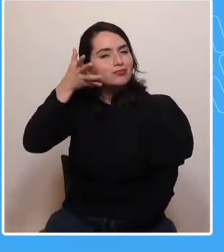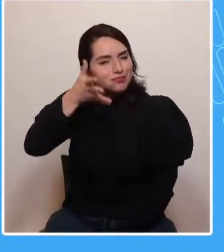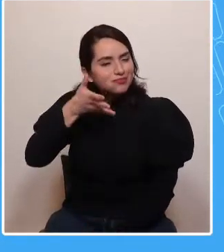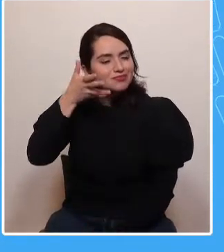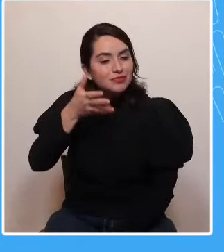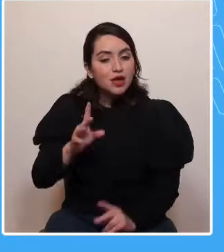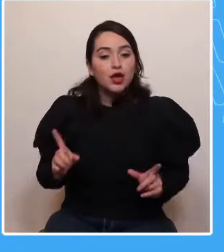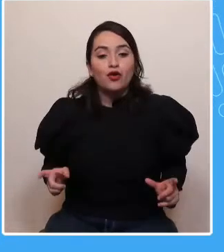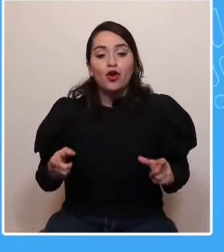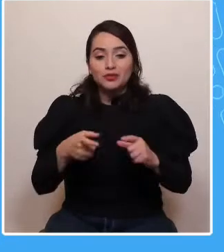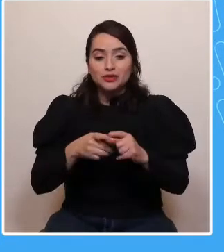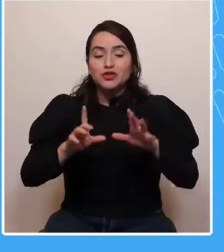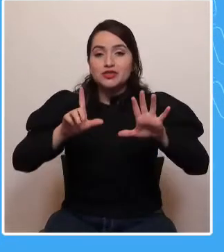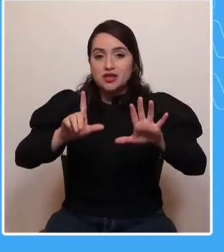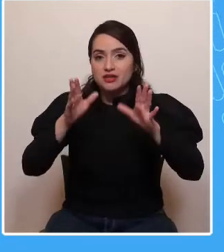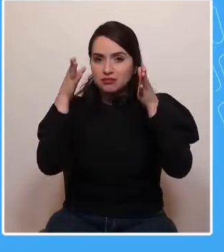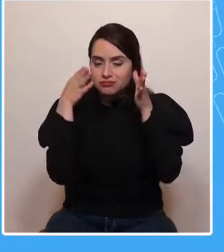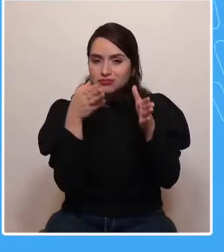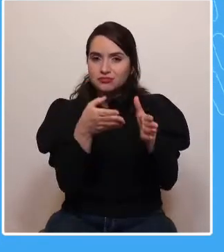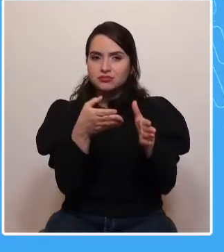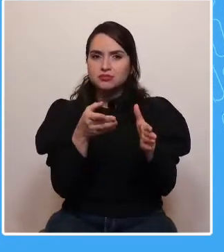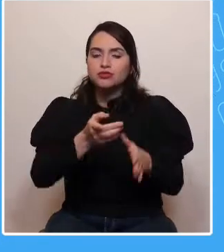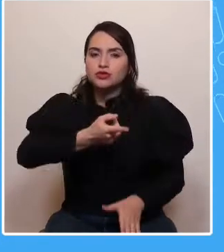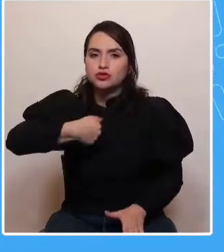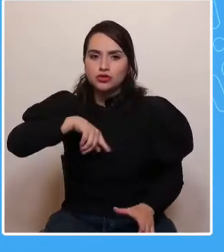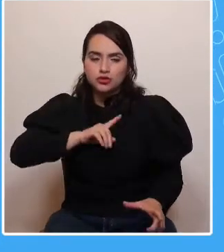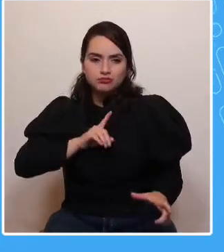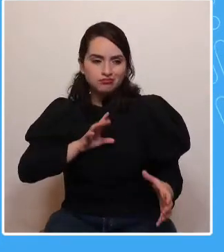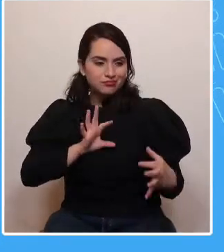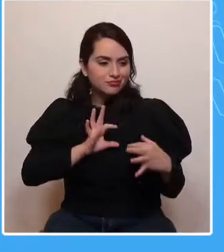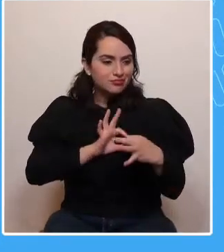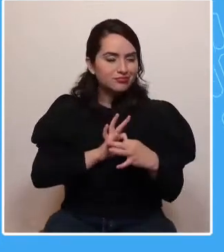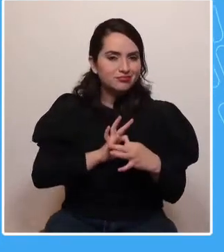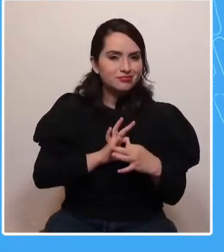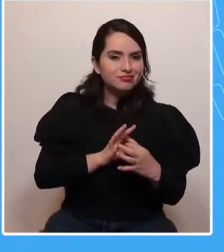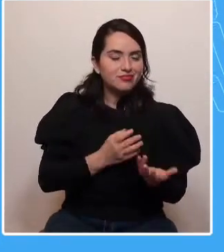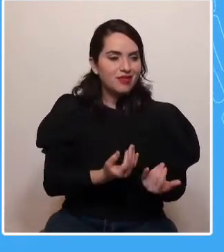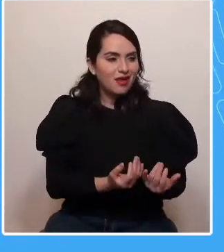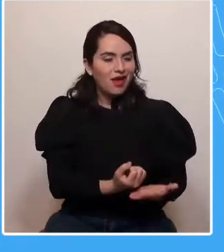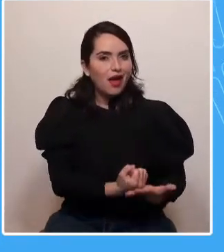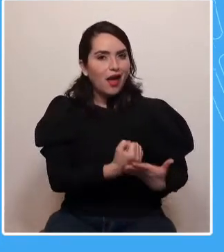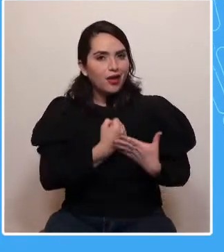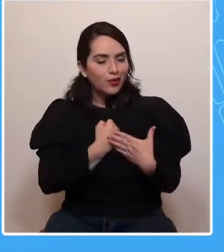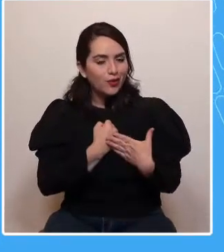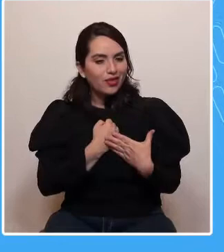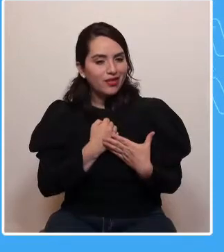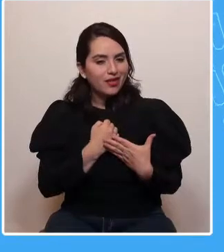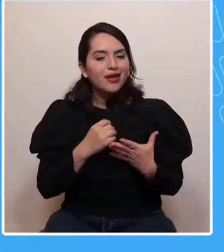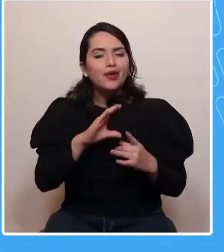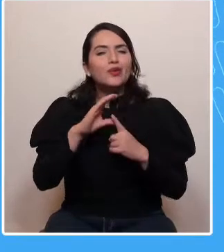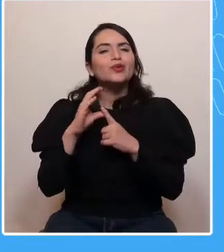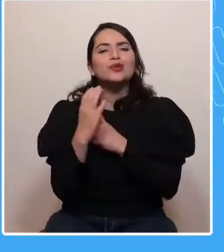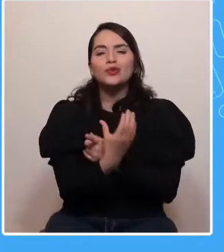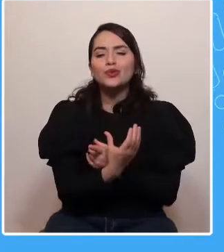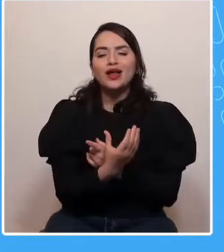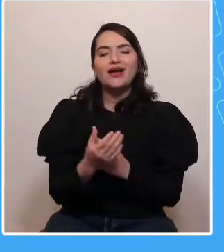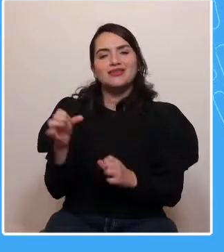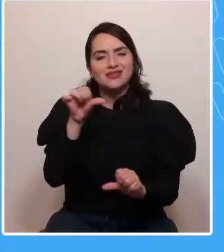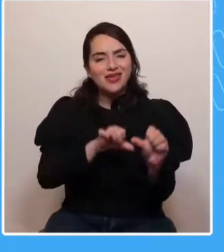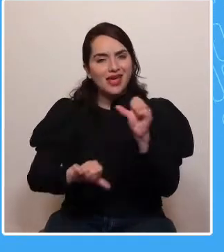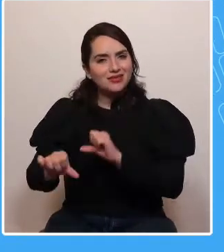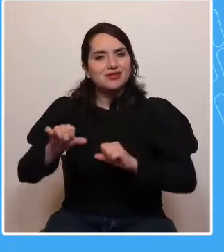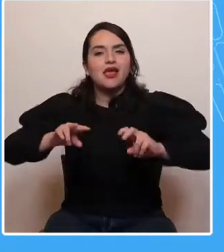Comisión 7 ha abordado aquello que nos conecta, nos nutre y nos encuentra. Las culturas, la ciencia, la